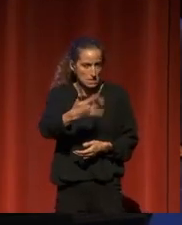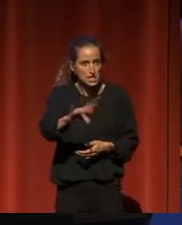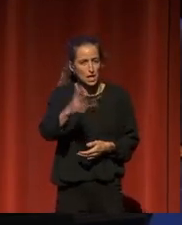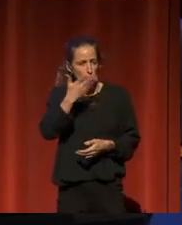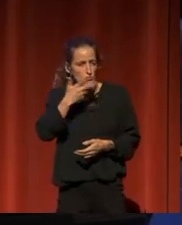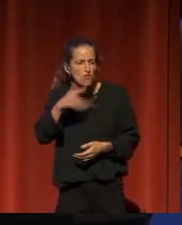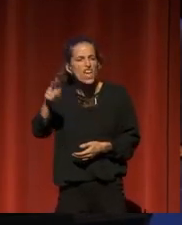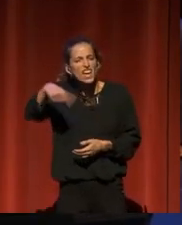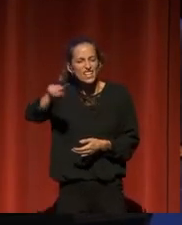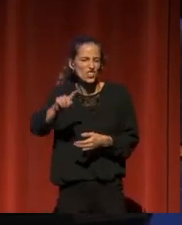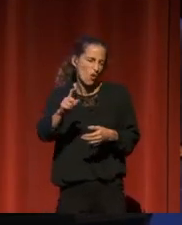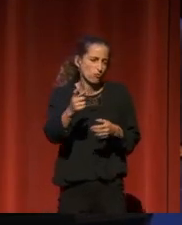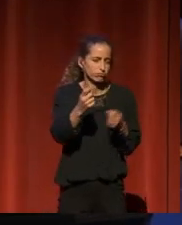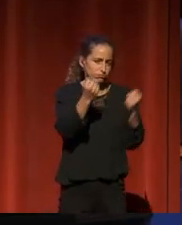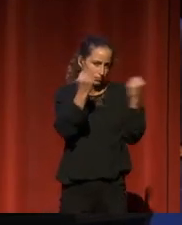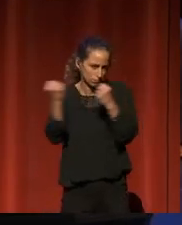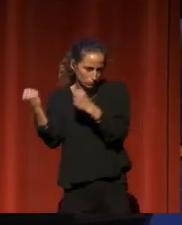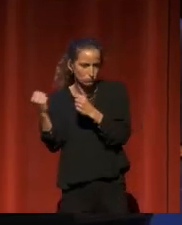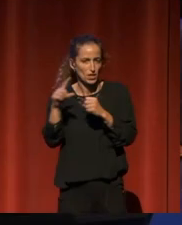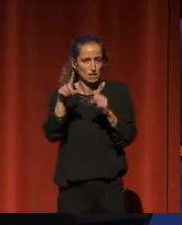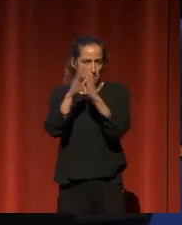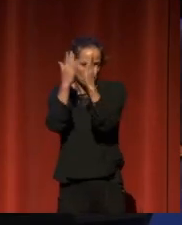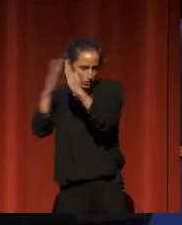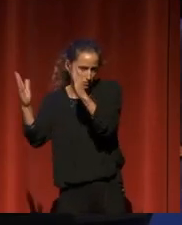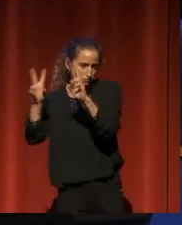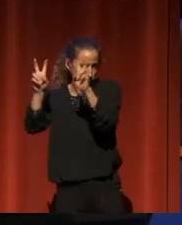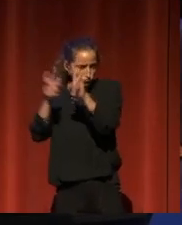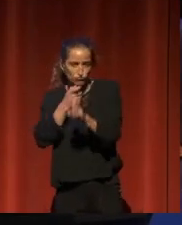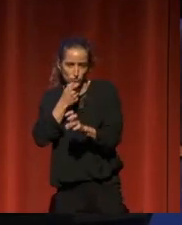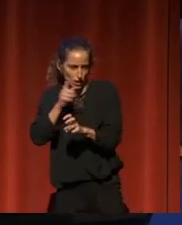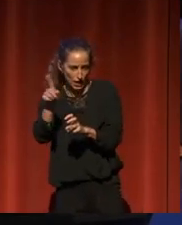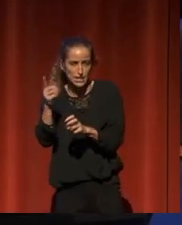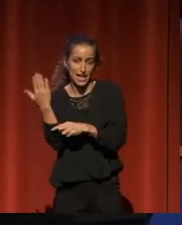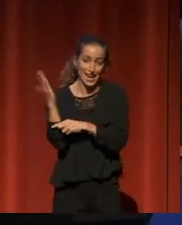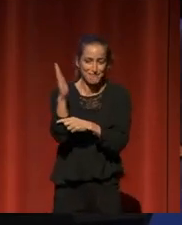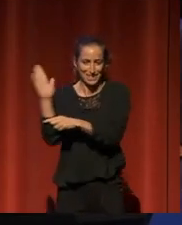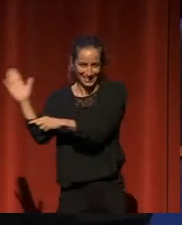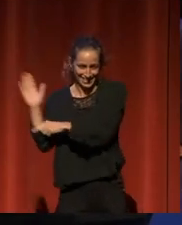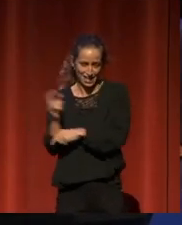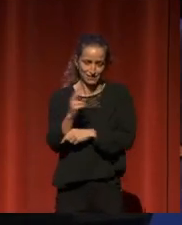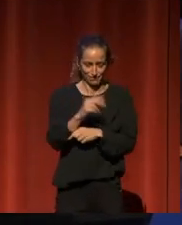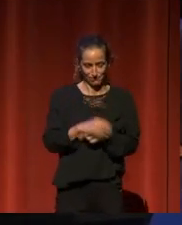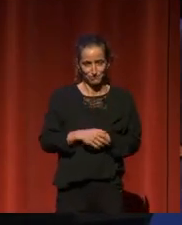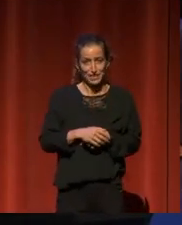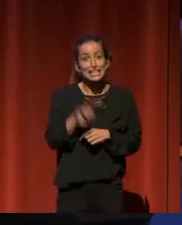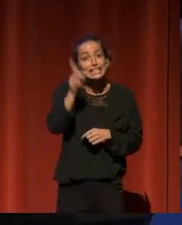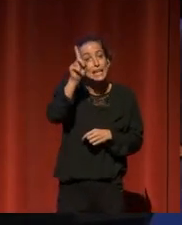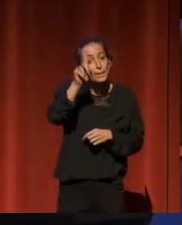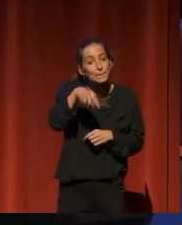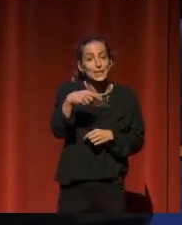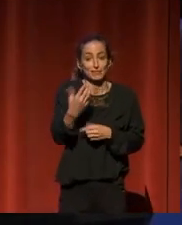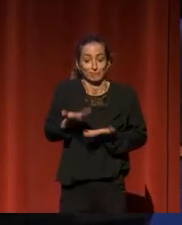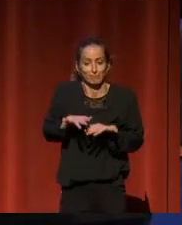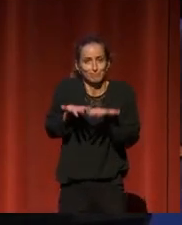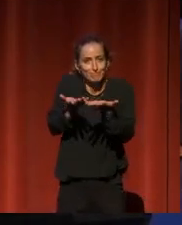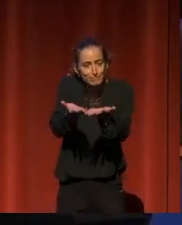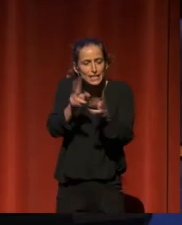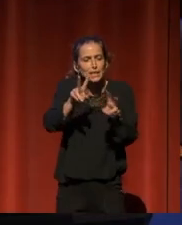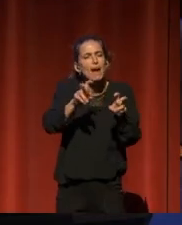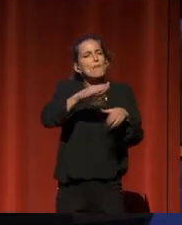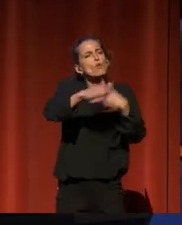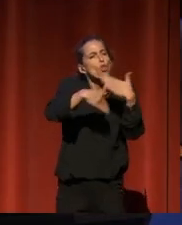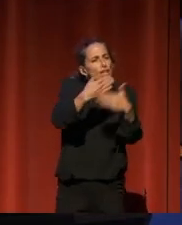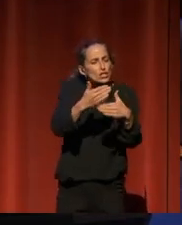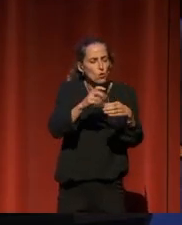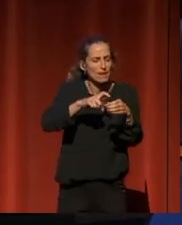eidan Apple y public libraries 2030 2030 y también sobre la incorporación de los procesos participativos en las